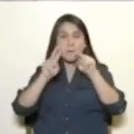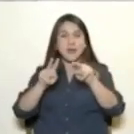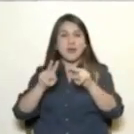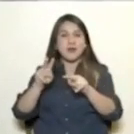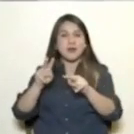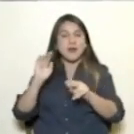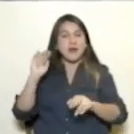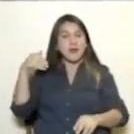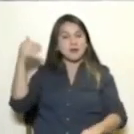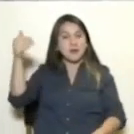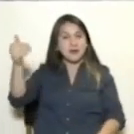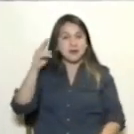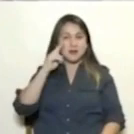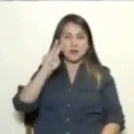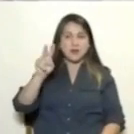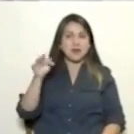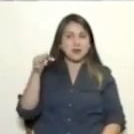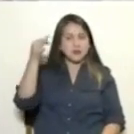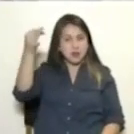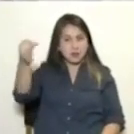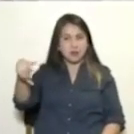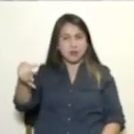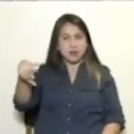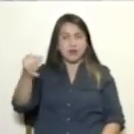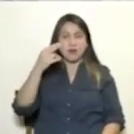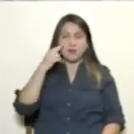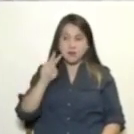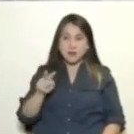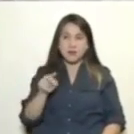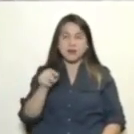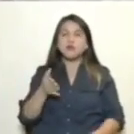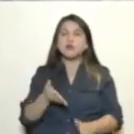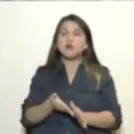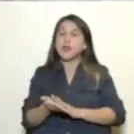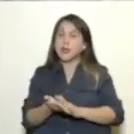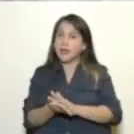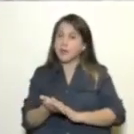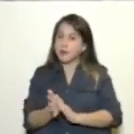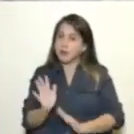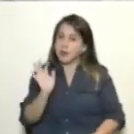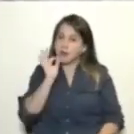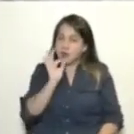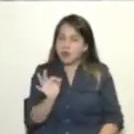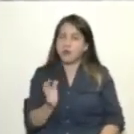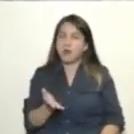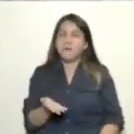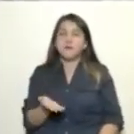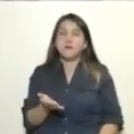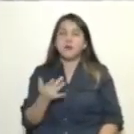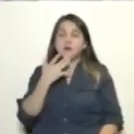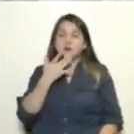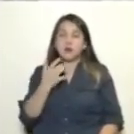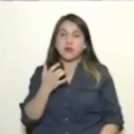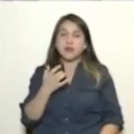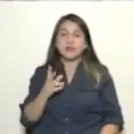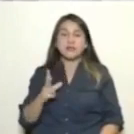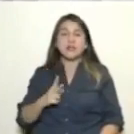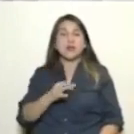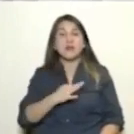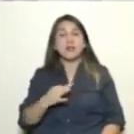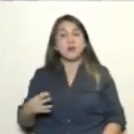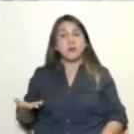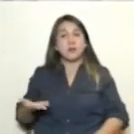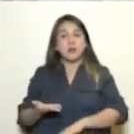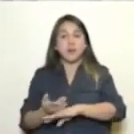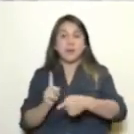adelante. Y ahora yo digo, pues miramos hacia adelante. Este es un ejemplo que le estoy poniendo. Tal vez sea porque el señor ministro me pidió